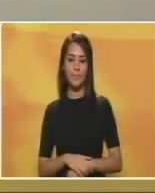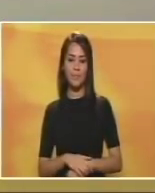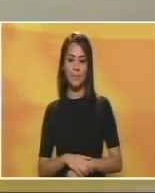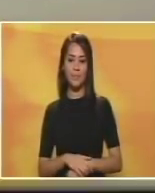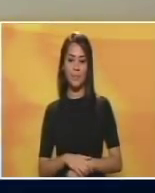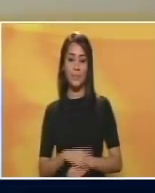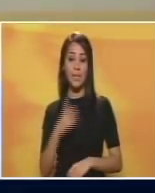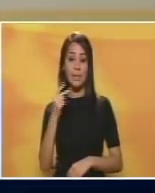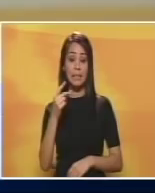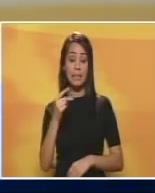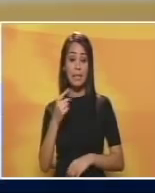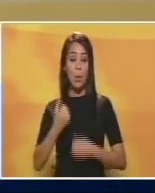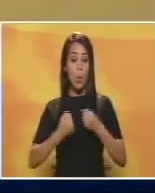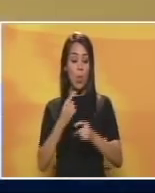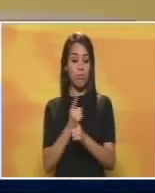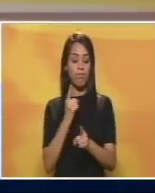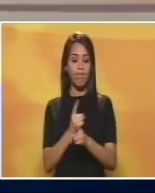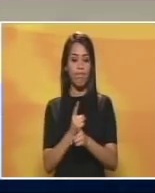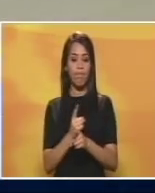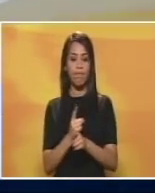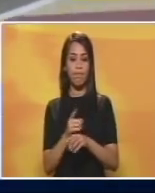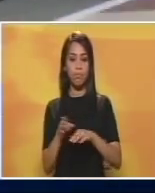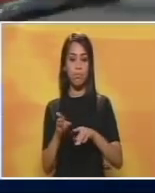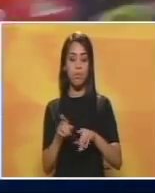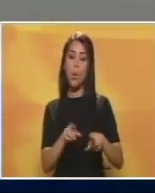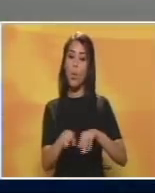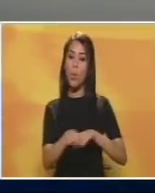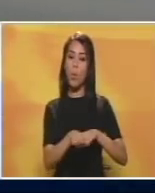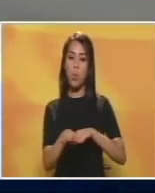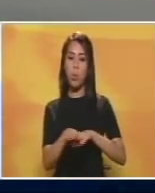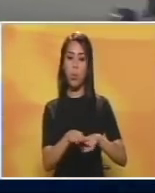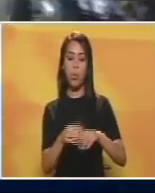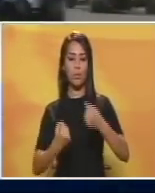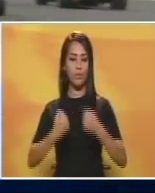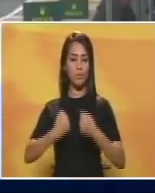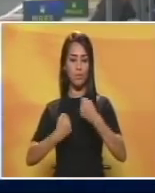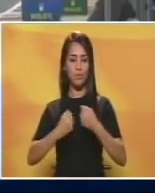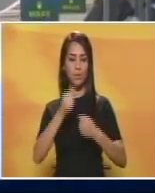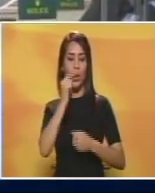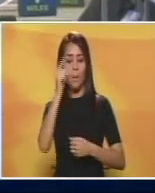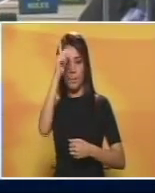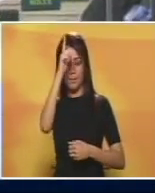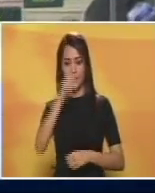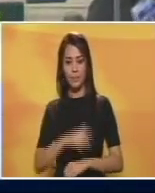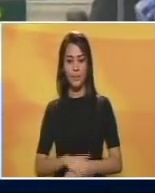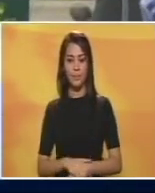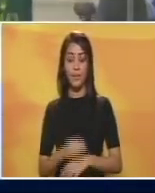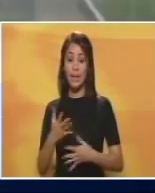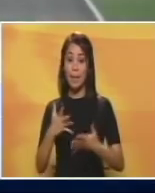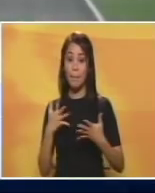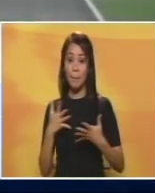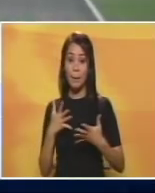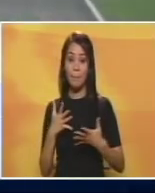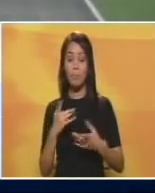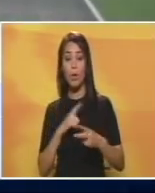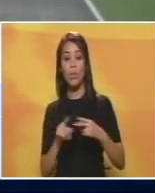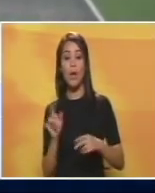Segunda carrera, segunda victoria para Ferrari y Sebastian Vettel. El alemán se impuso en el Gran Premio de Bahrein de Fórmula 1 para